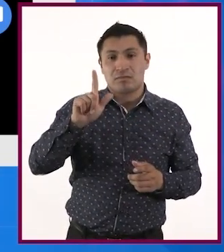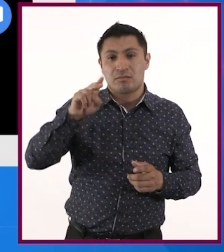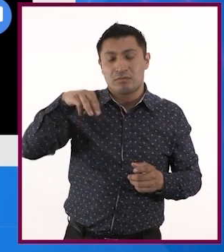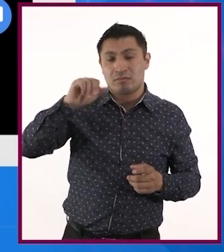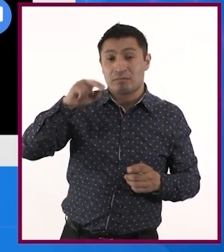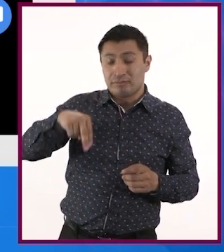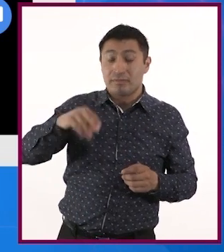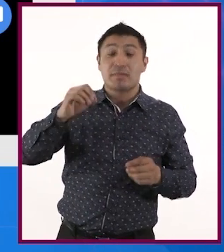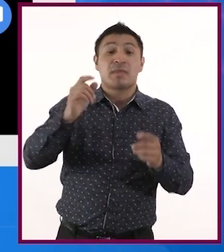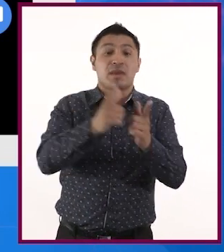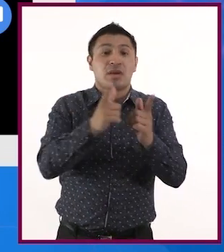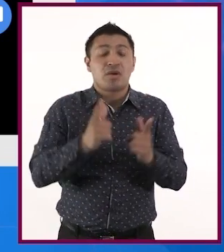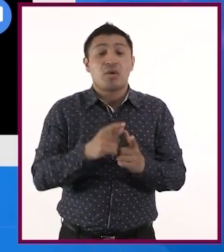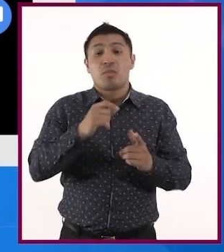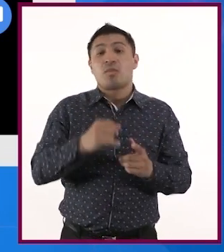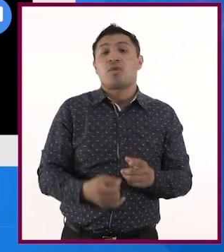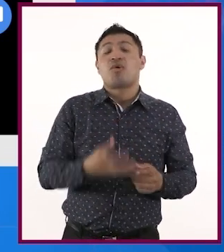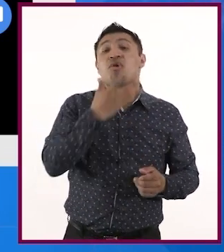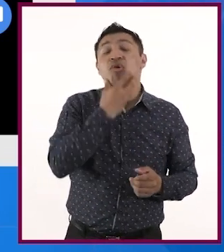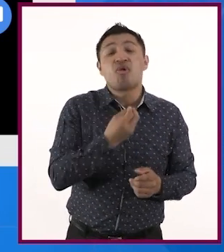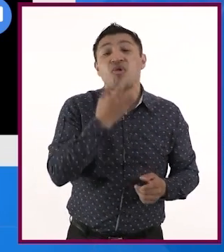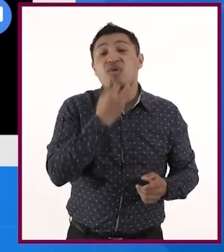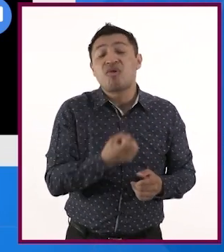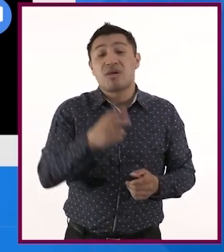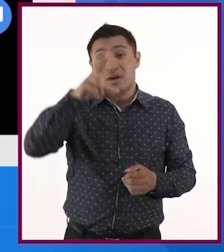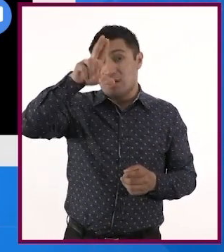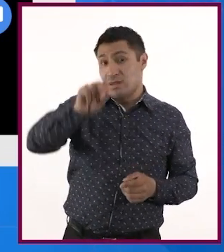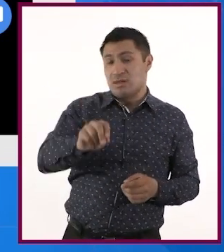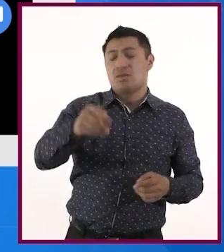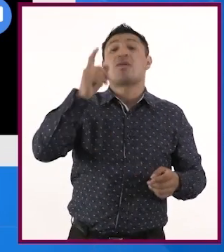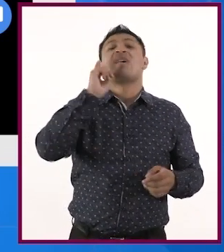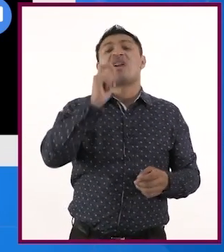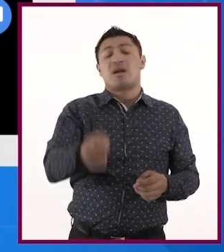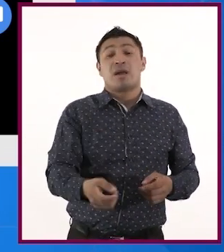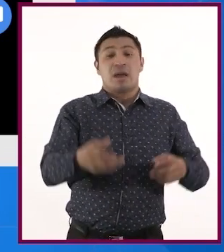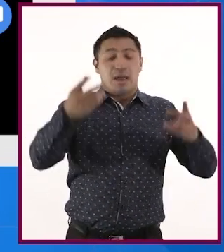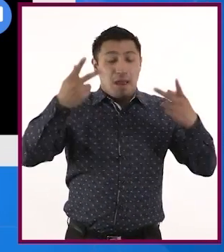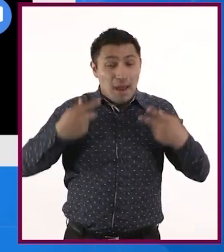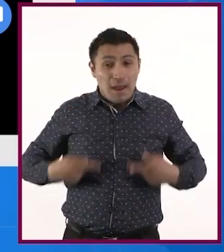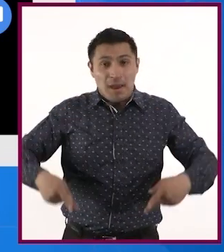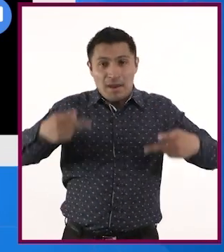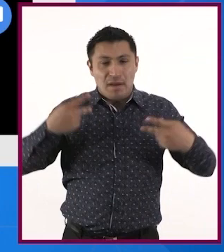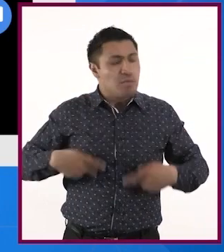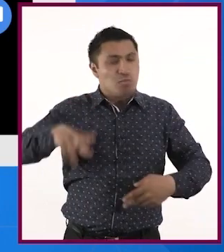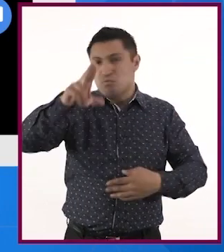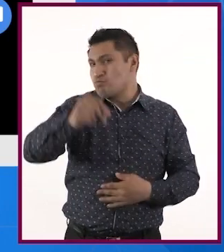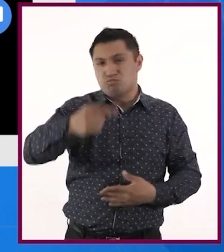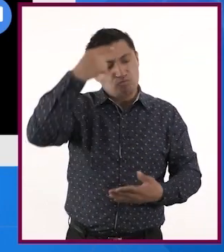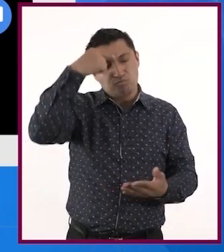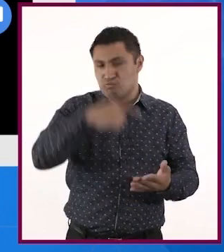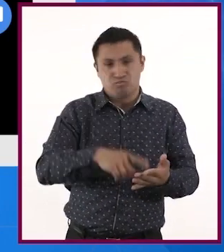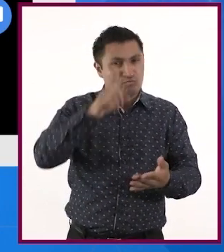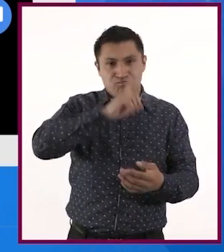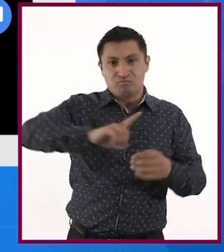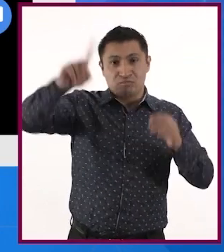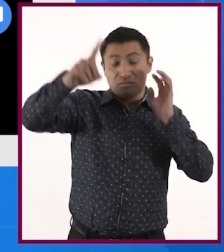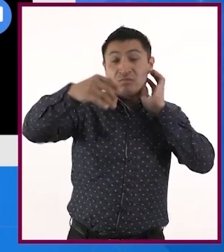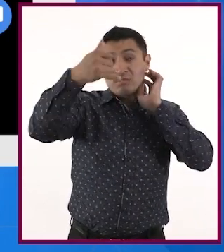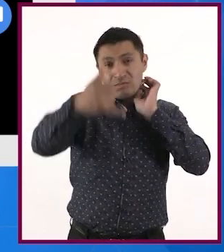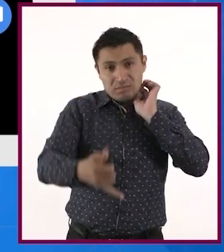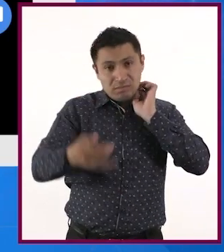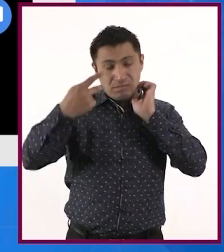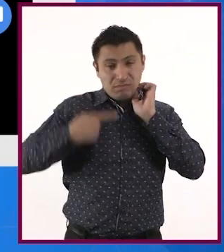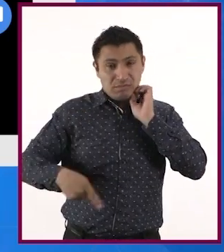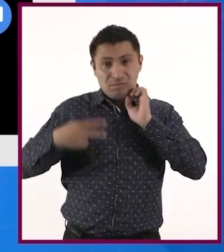grupos judaicos, sino la gente quien ya no cree en Dios y la